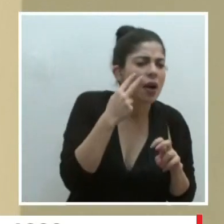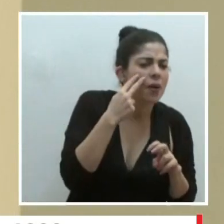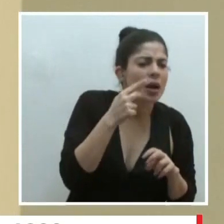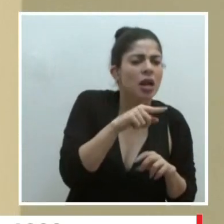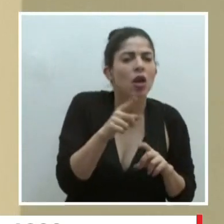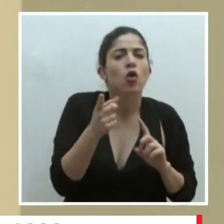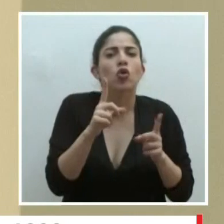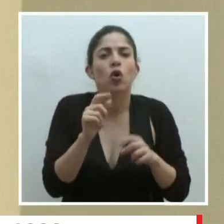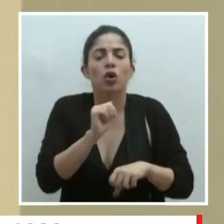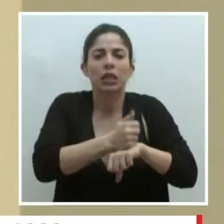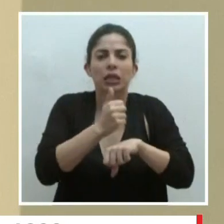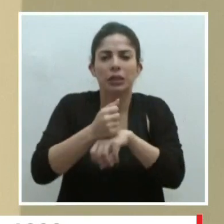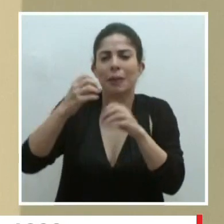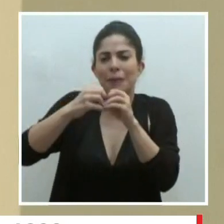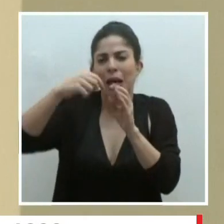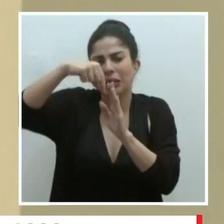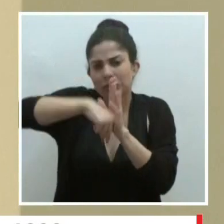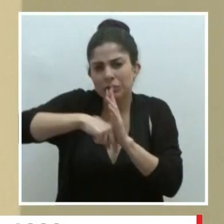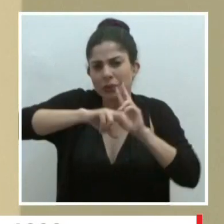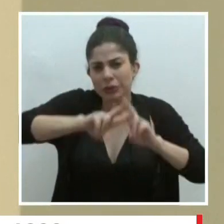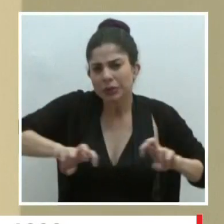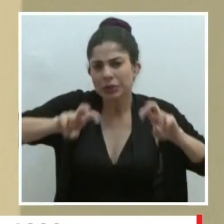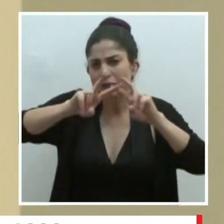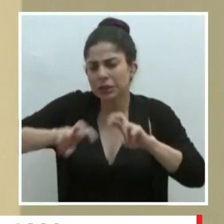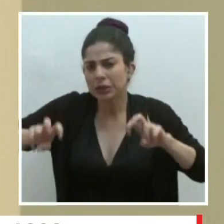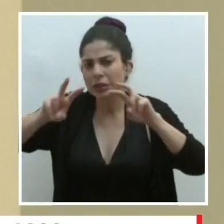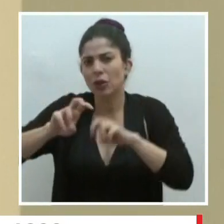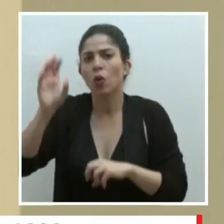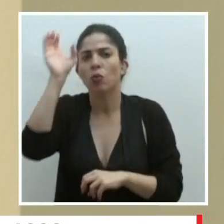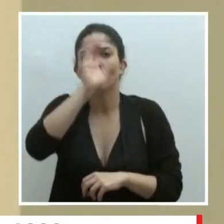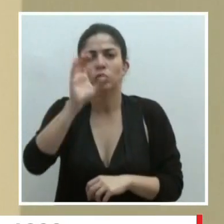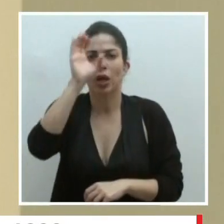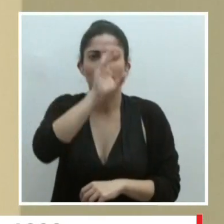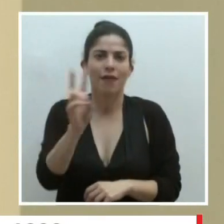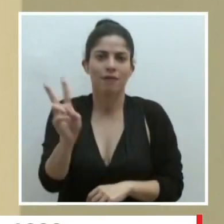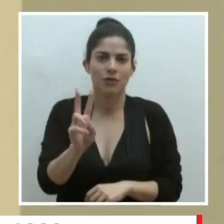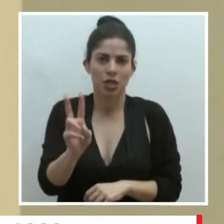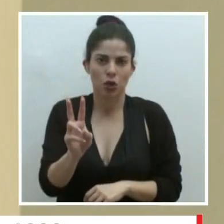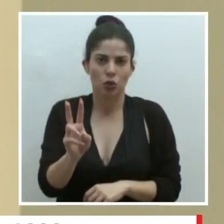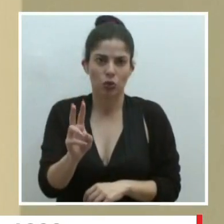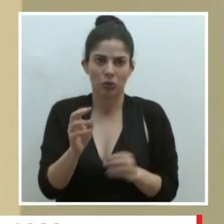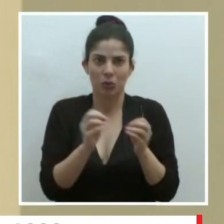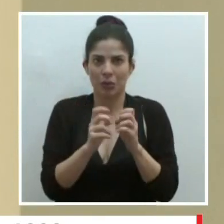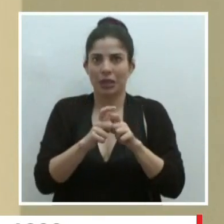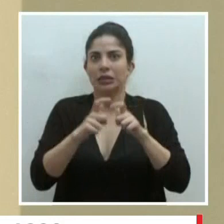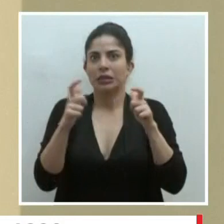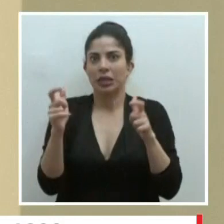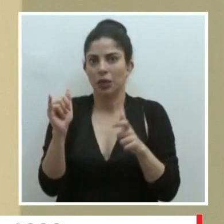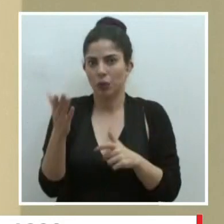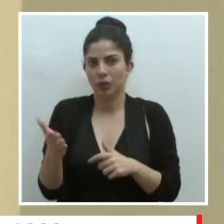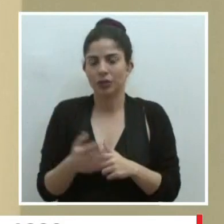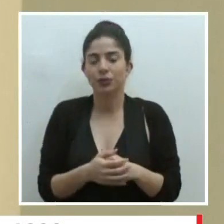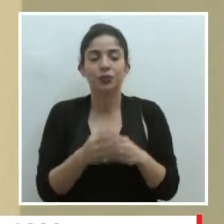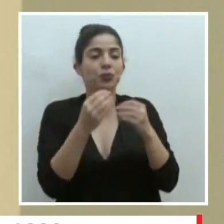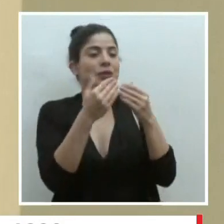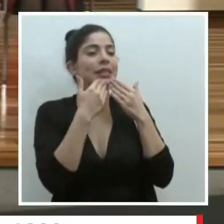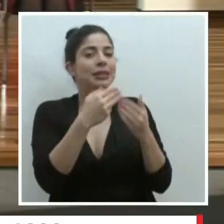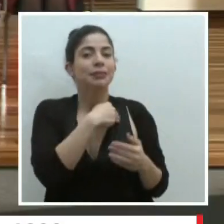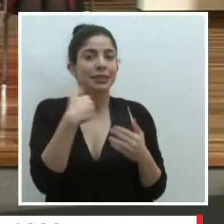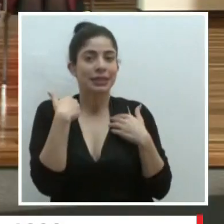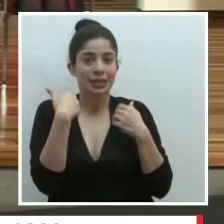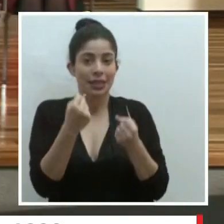de vigilancia amplificada, un operativo de detección viral de estas magnitudes o parecidas. Muchas gracias al